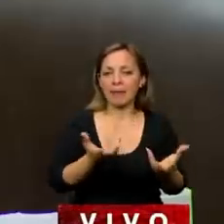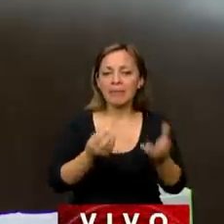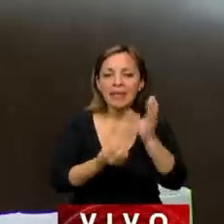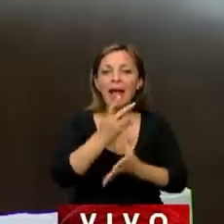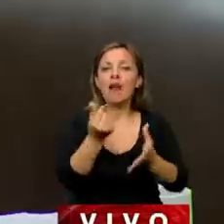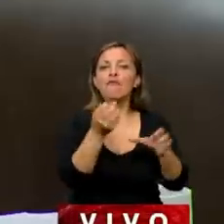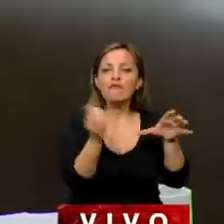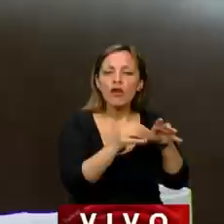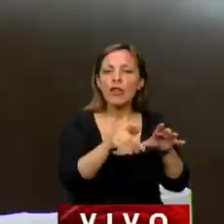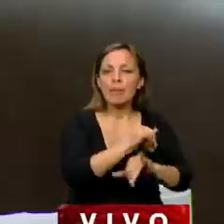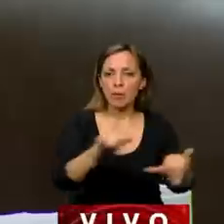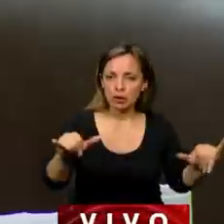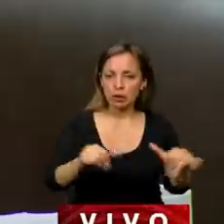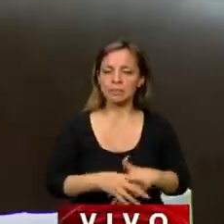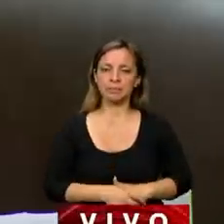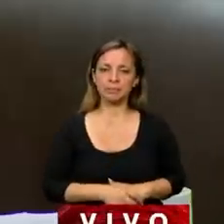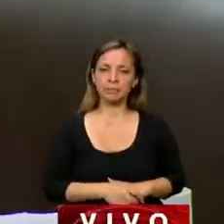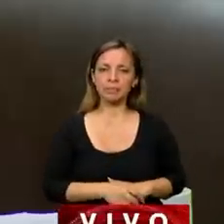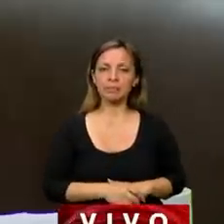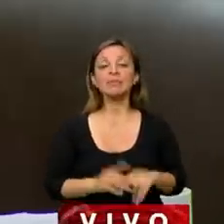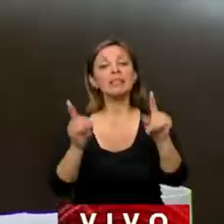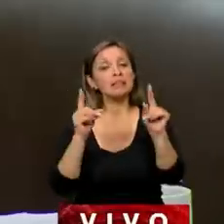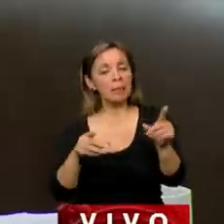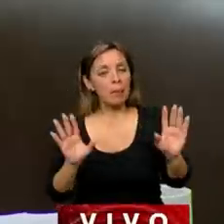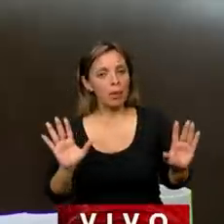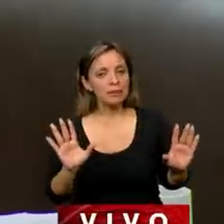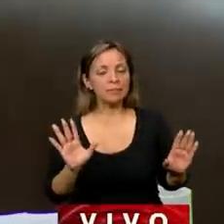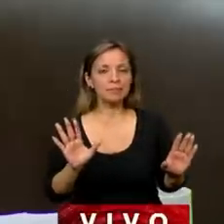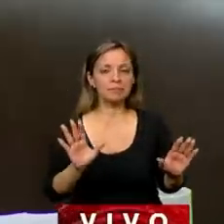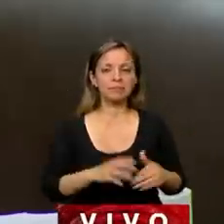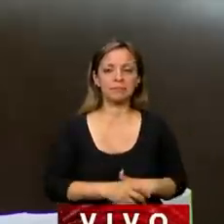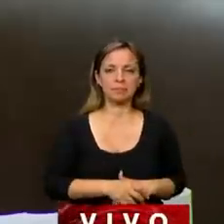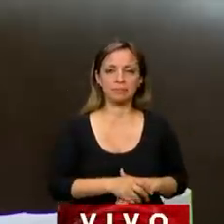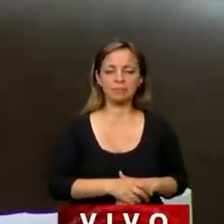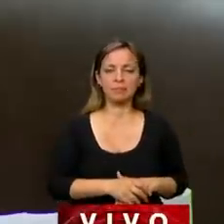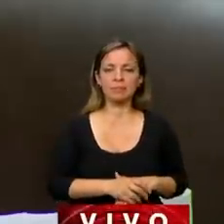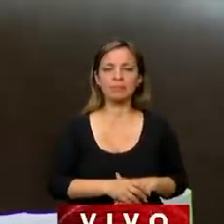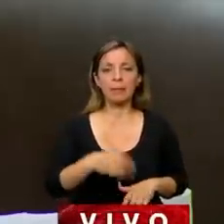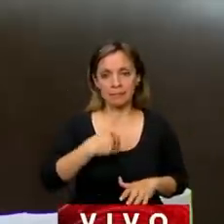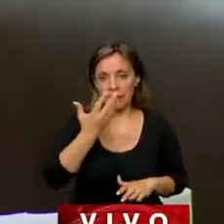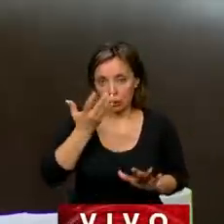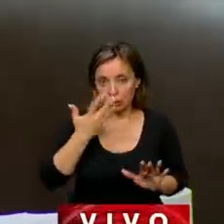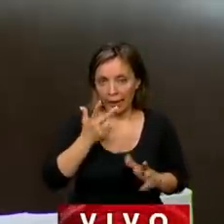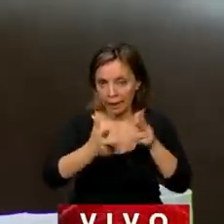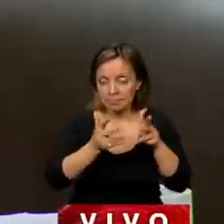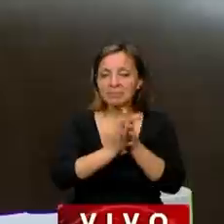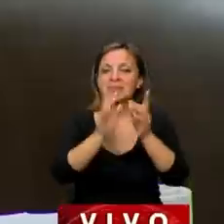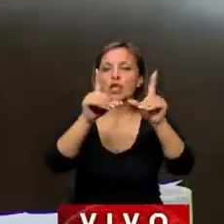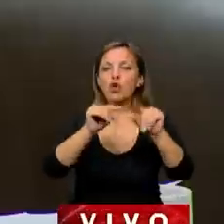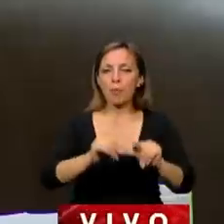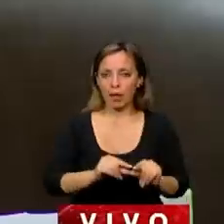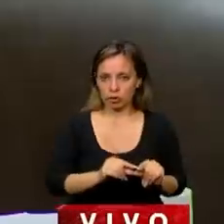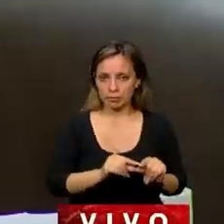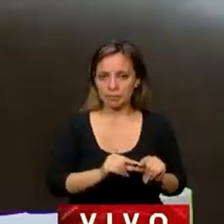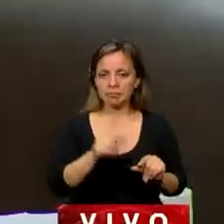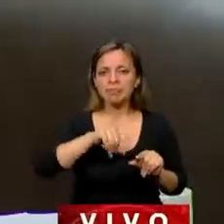Promoción. Por ahí voy a hablar específicamente de algunos números objetivos que surgen